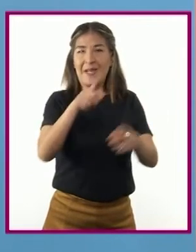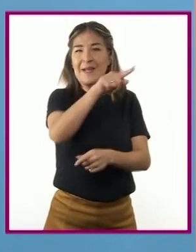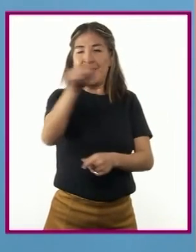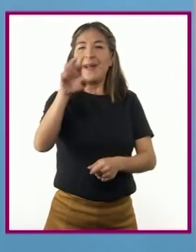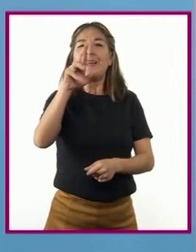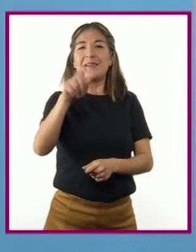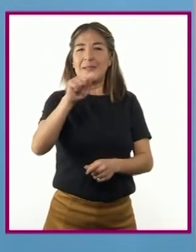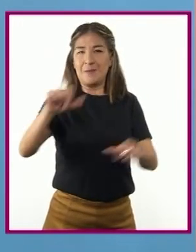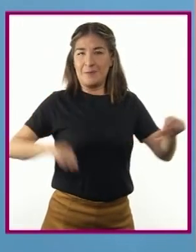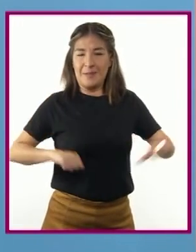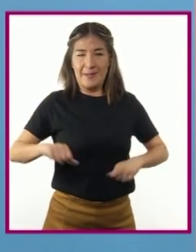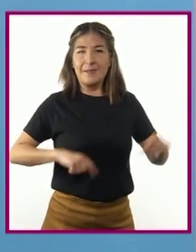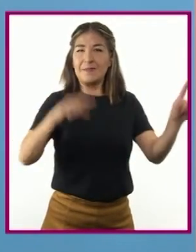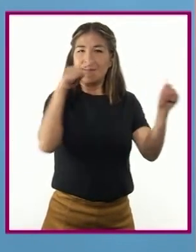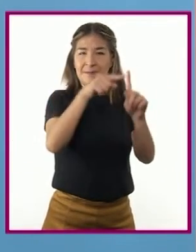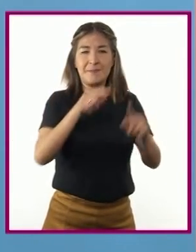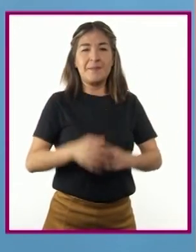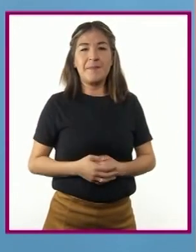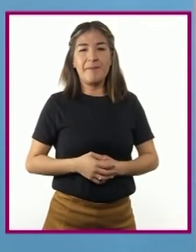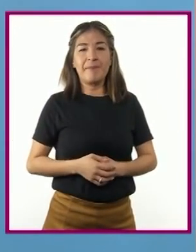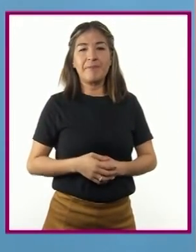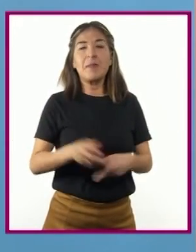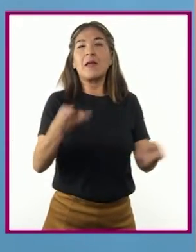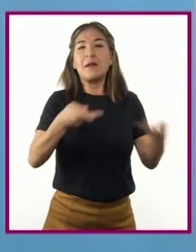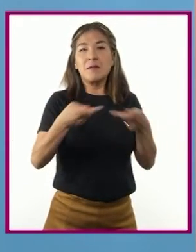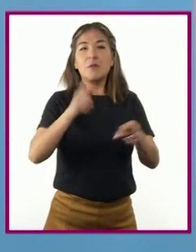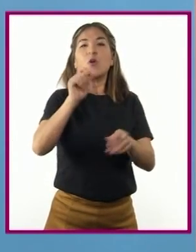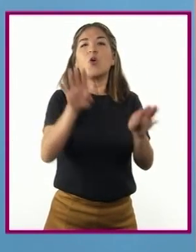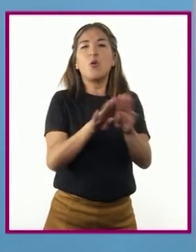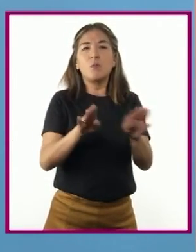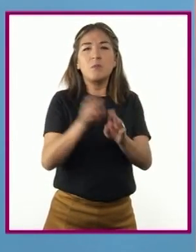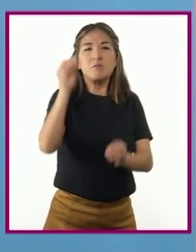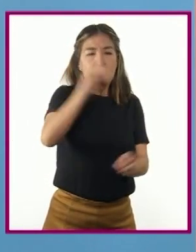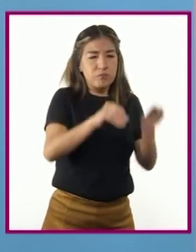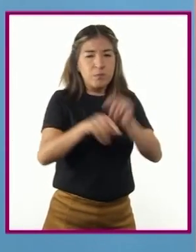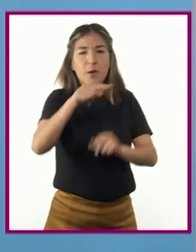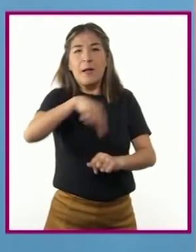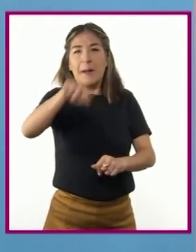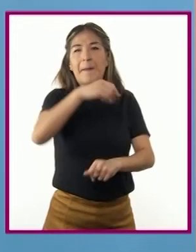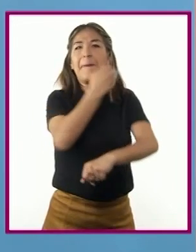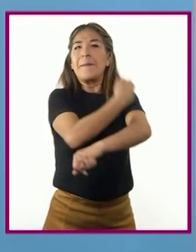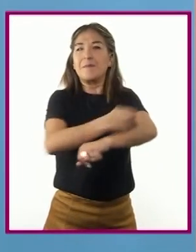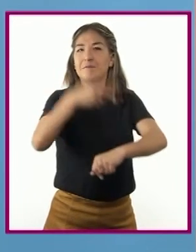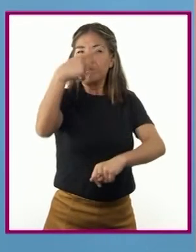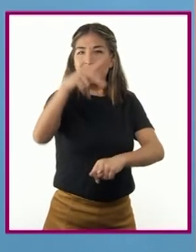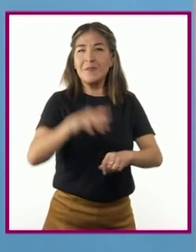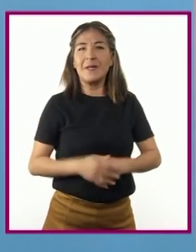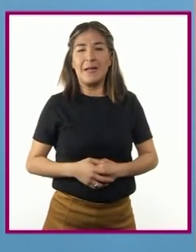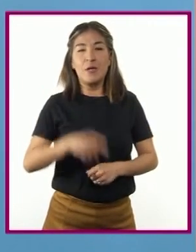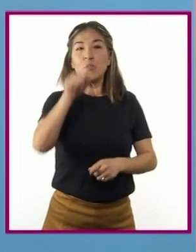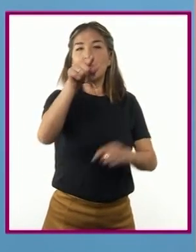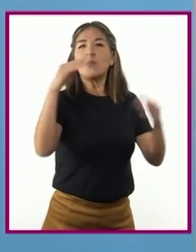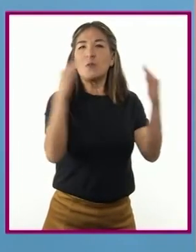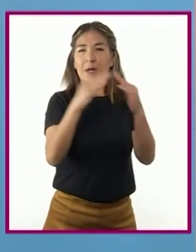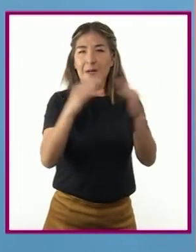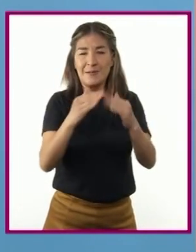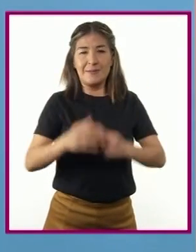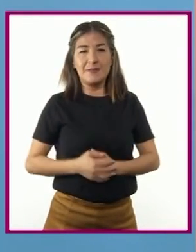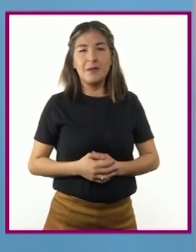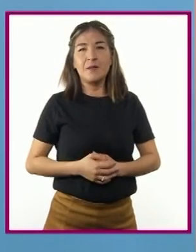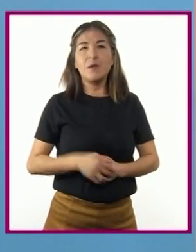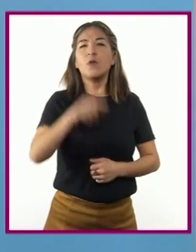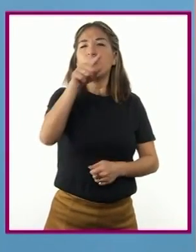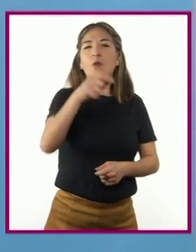siguiente reto. Vamos a realizar la composición poblacional de su familia. En casa, levanten